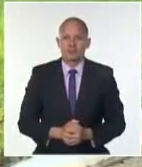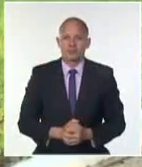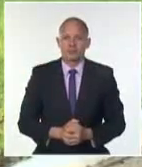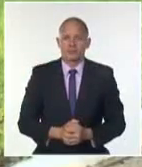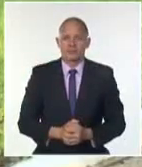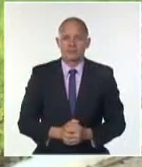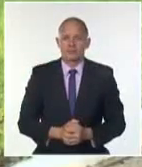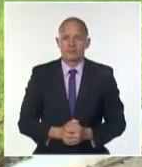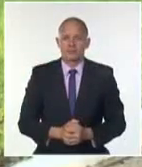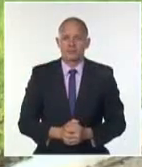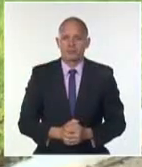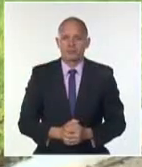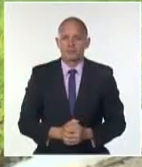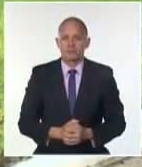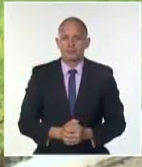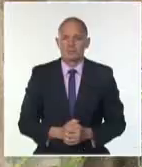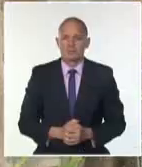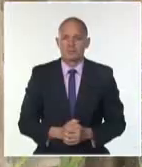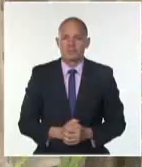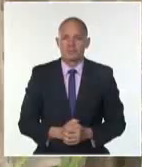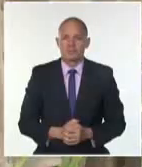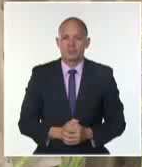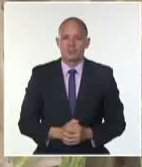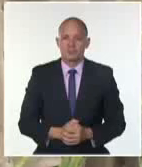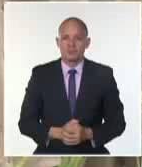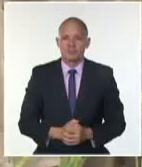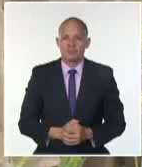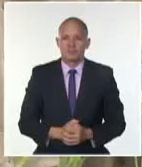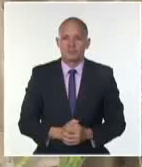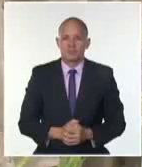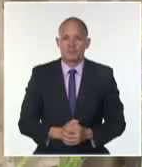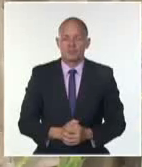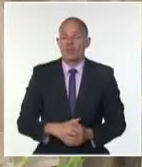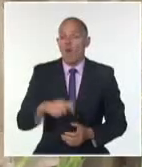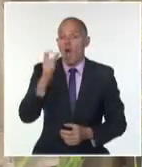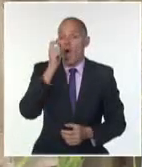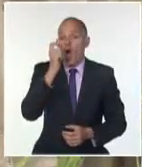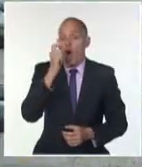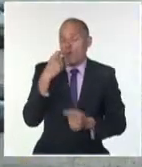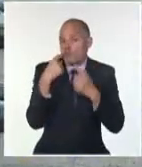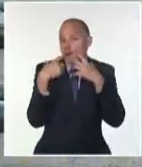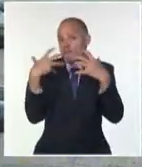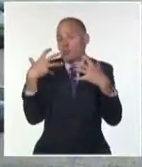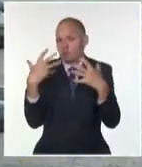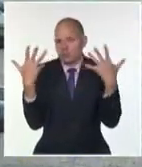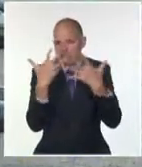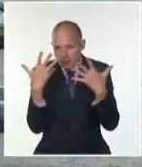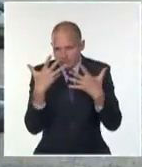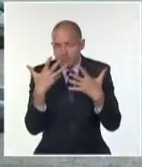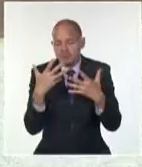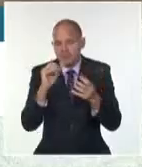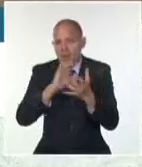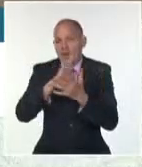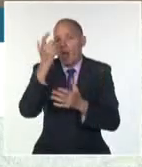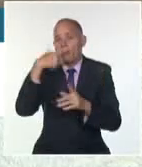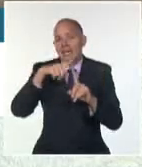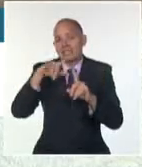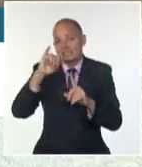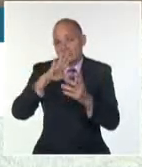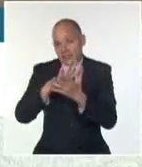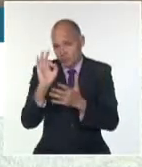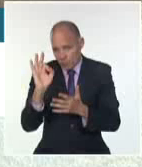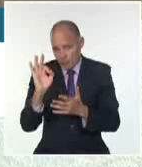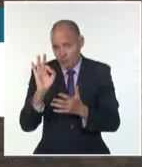Hace 119 años falleció el que Fidel Castro describió como el más brillante jefe y maestro de jefes cubanos. En